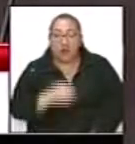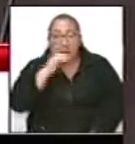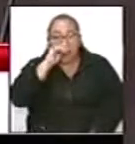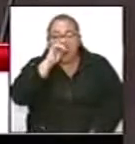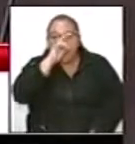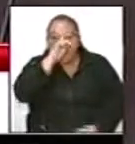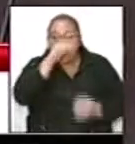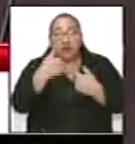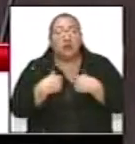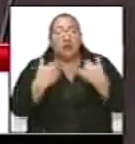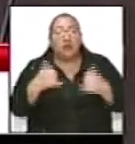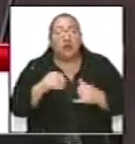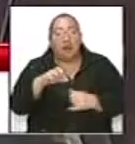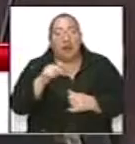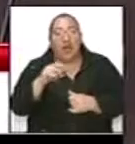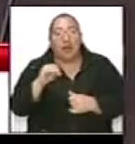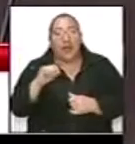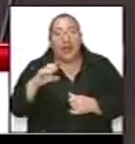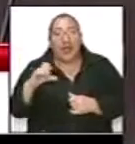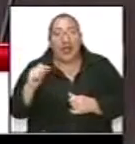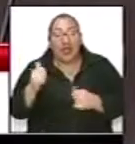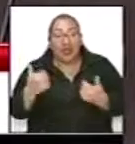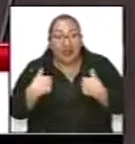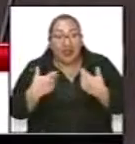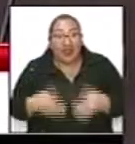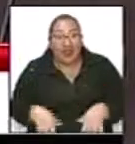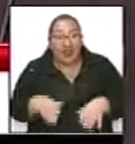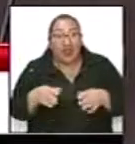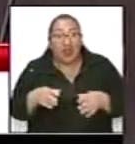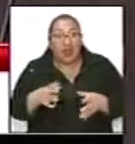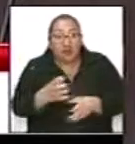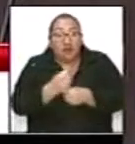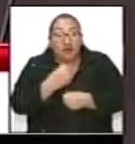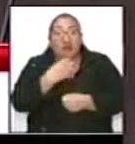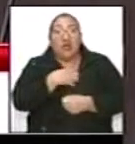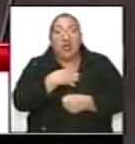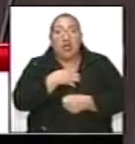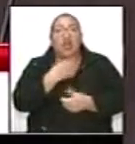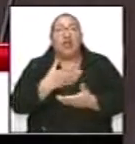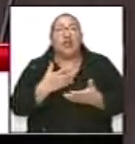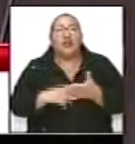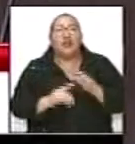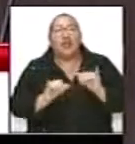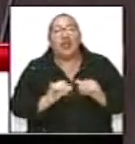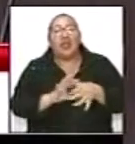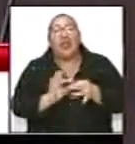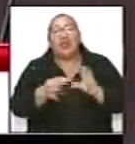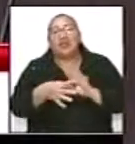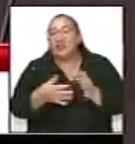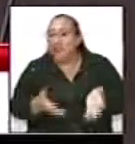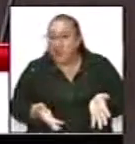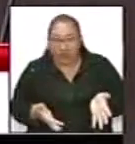tener los Juegos Panamericanos en el Perú y obtener medallas son cosas que quedarán en la